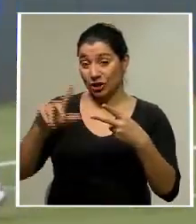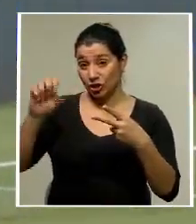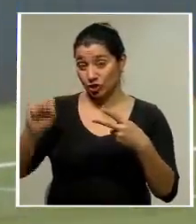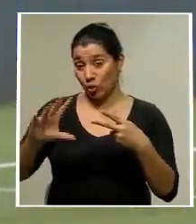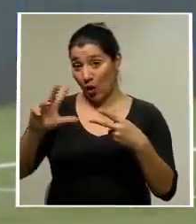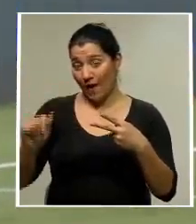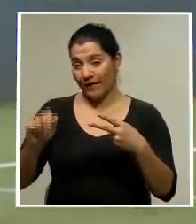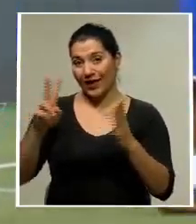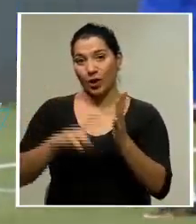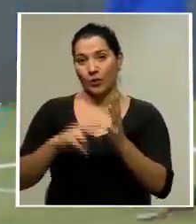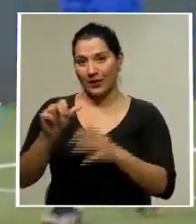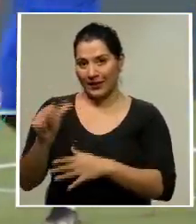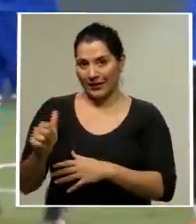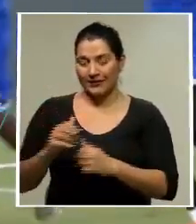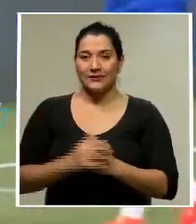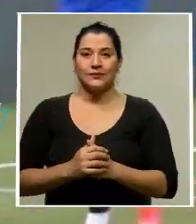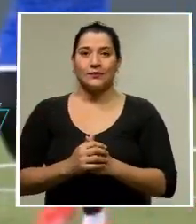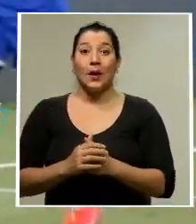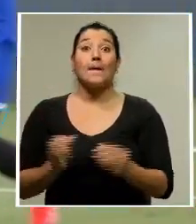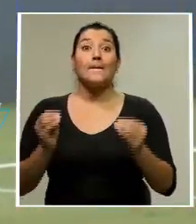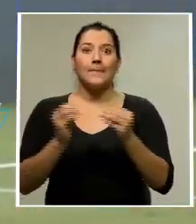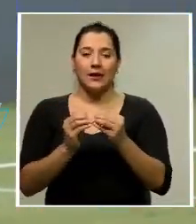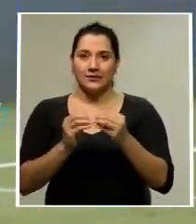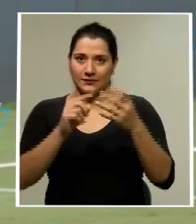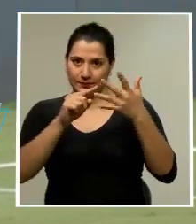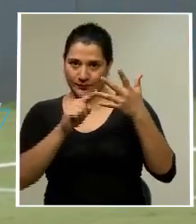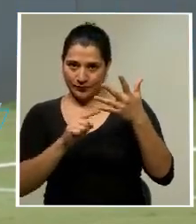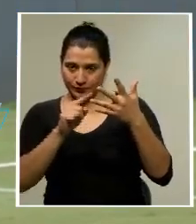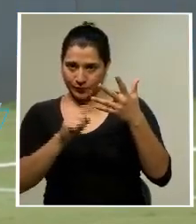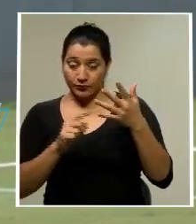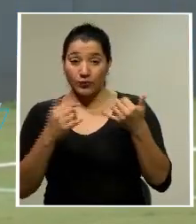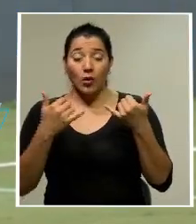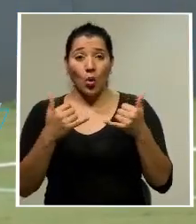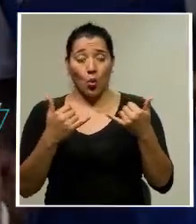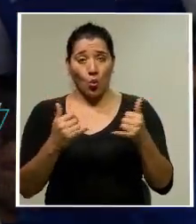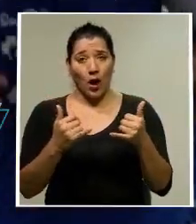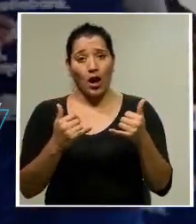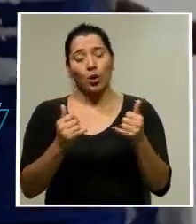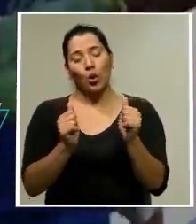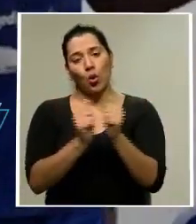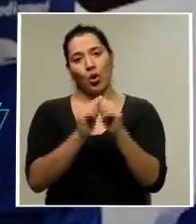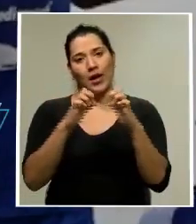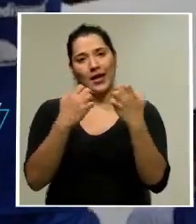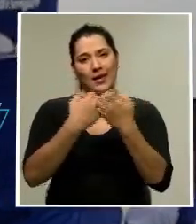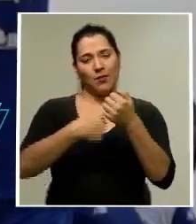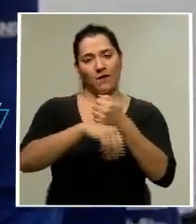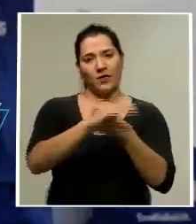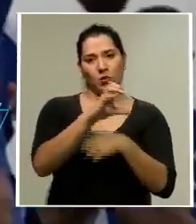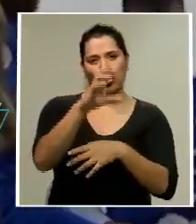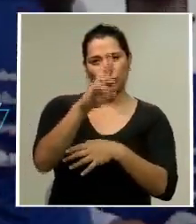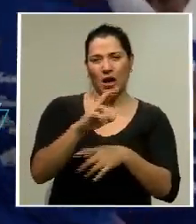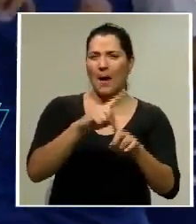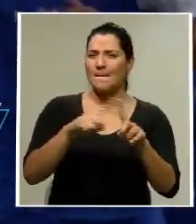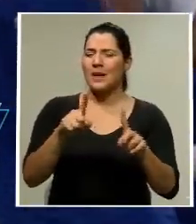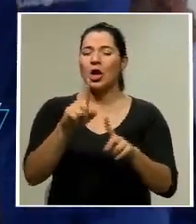2010. Esto más otros 2 que, aunque se jugaron con los equipos mayores, no son considerados clase A por la FIFA por haber